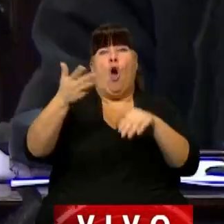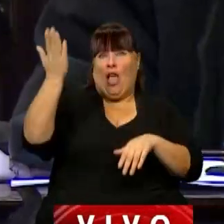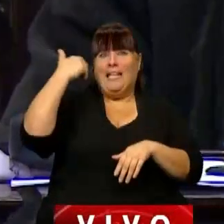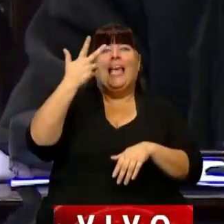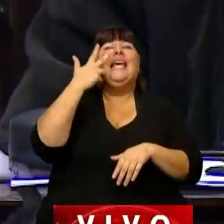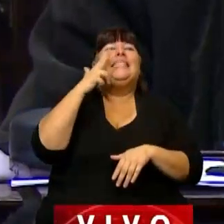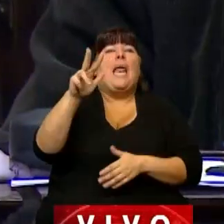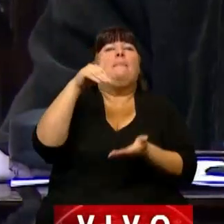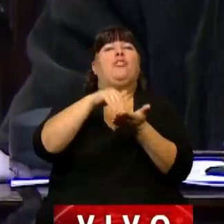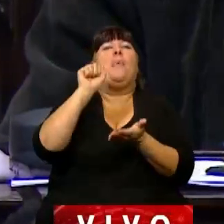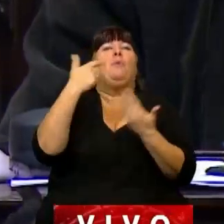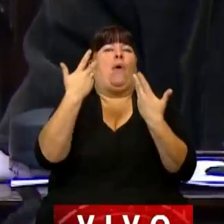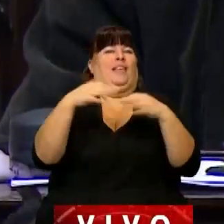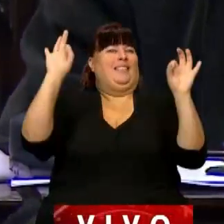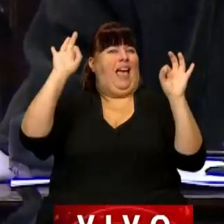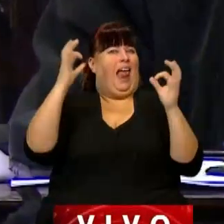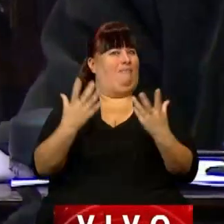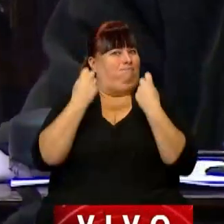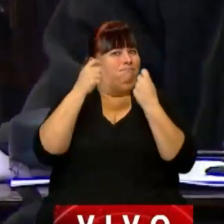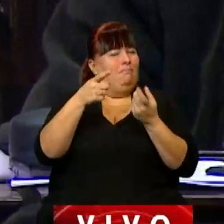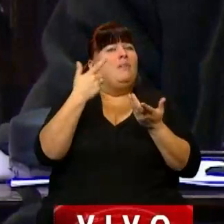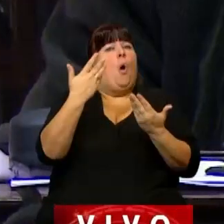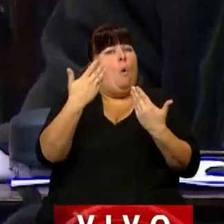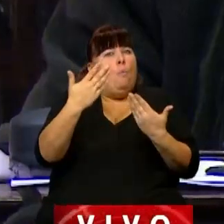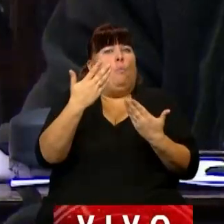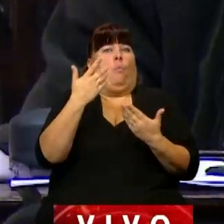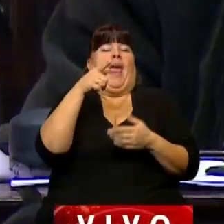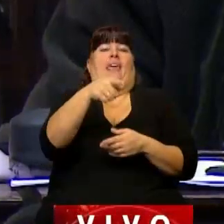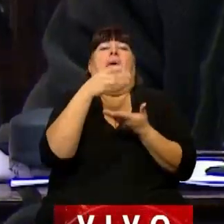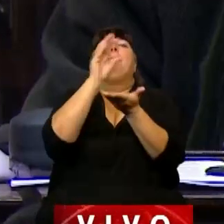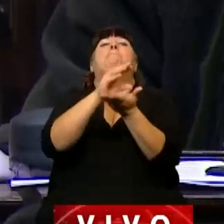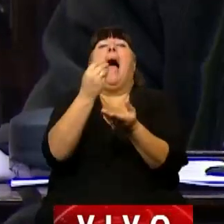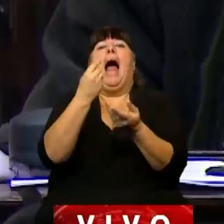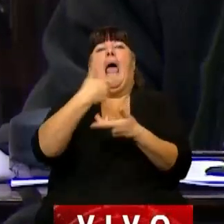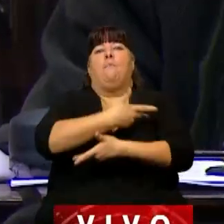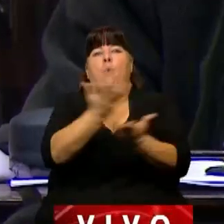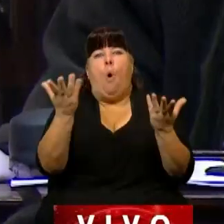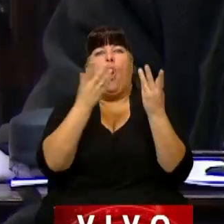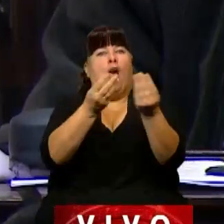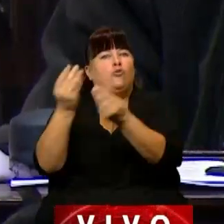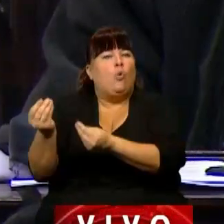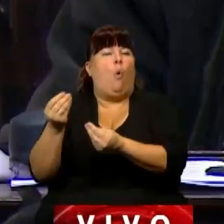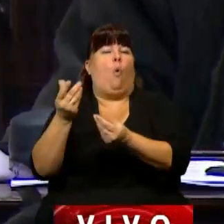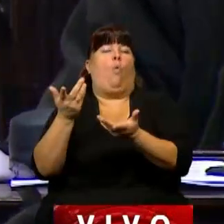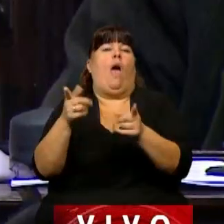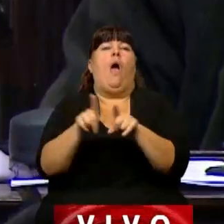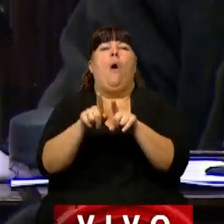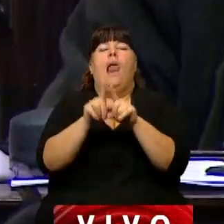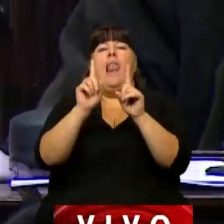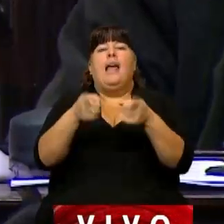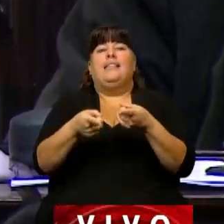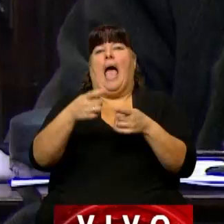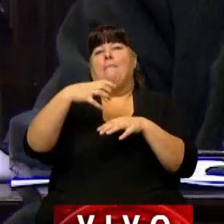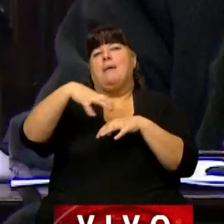pasada 3.000 millones de pesos que creo que podrían ser afectados a políticas públicas y a